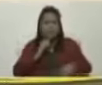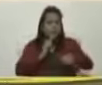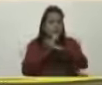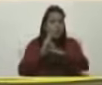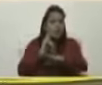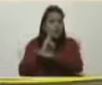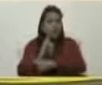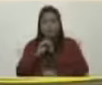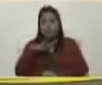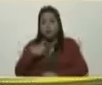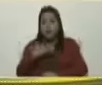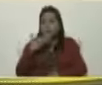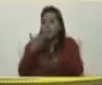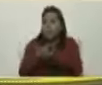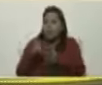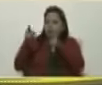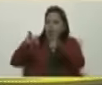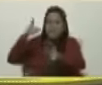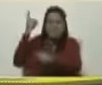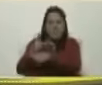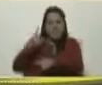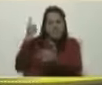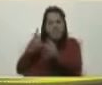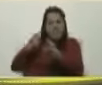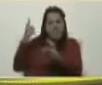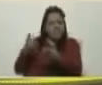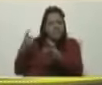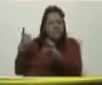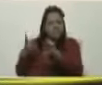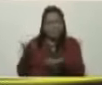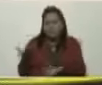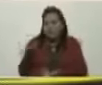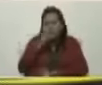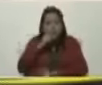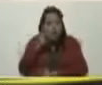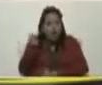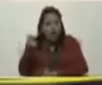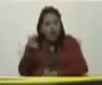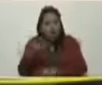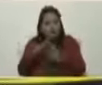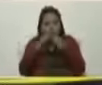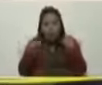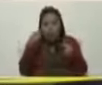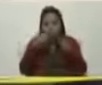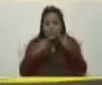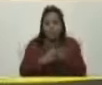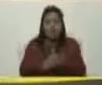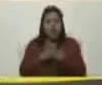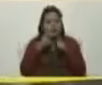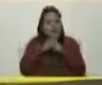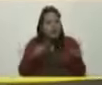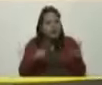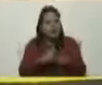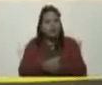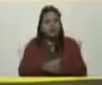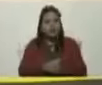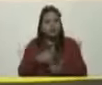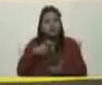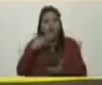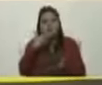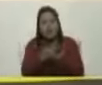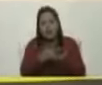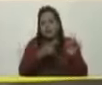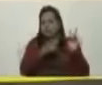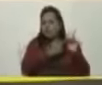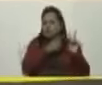podemos exigir tanto a usted porque no hay los recursos para tanto, pero le voy a pedir dos